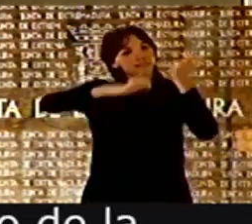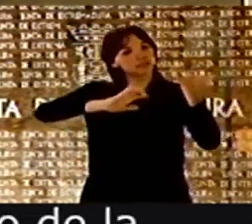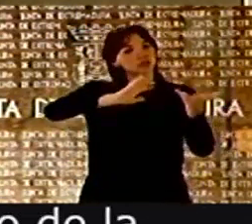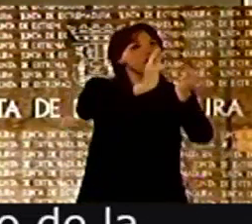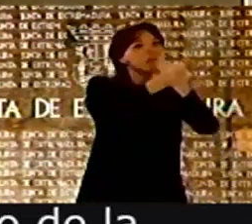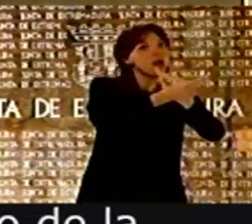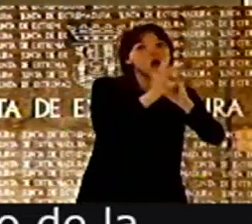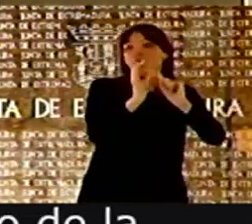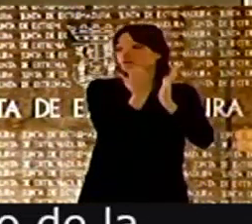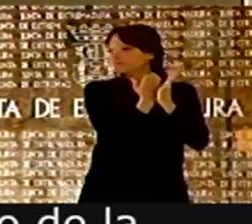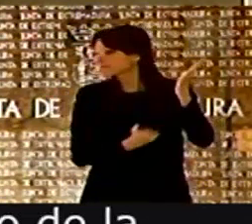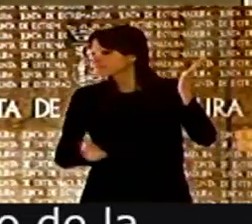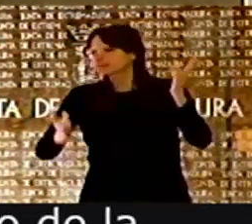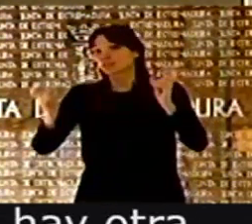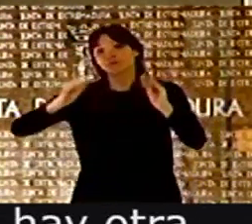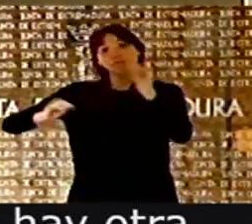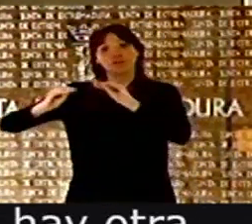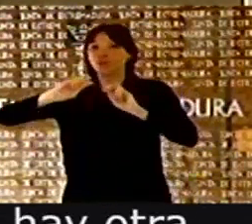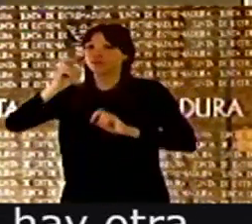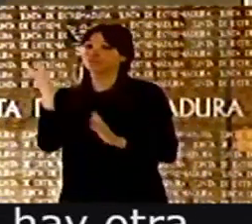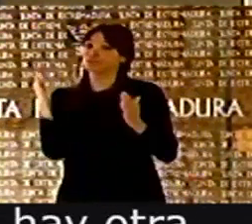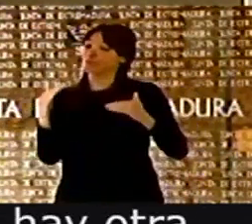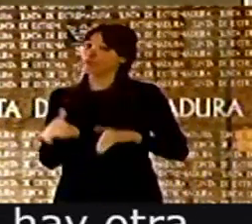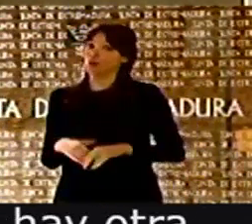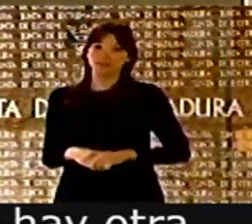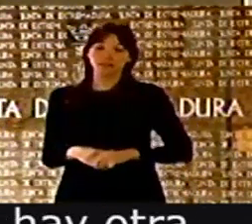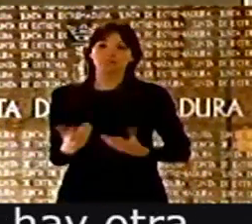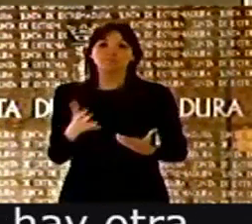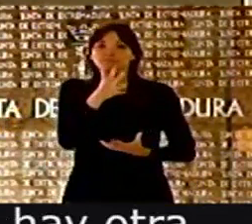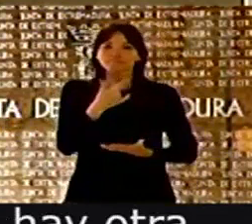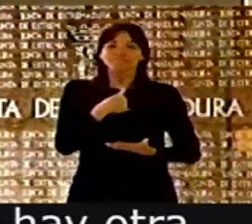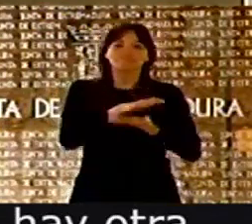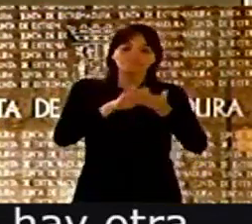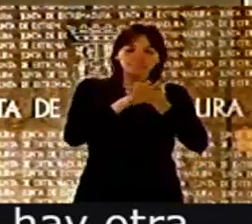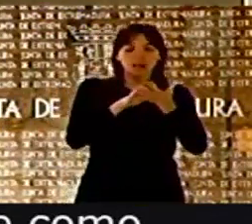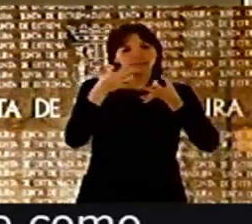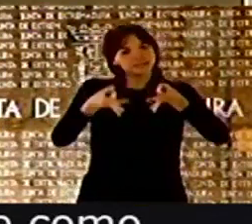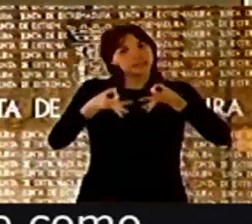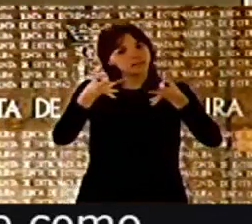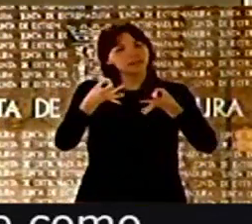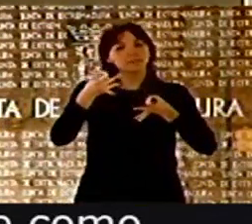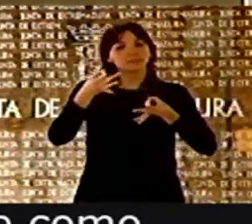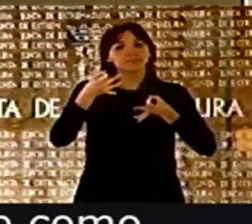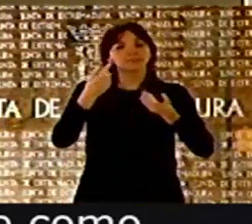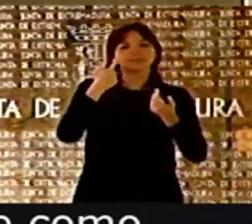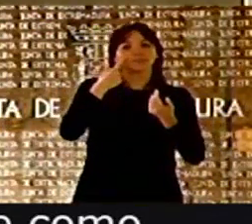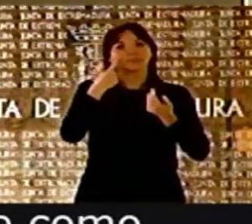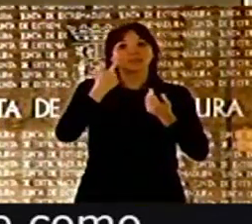hay otra solución. Por eso nosotros hablamos siempre como respuesta a las necesidades de un